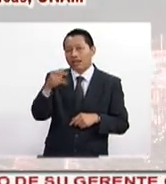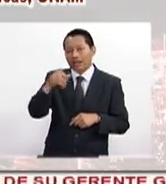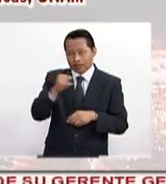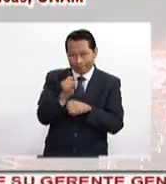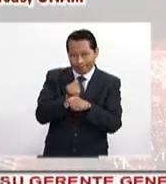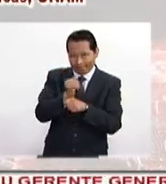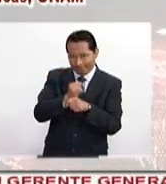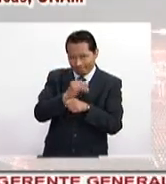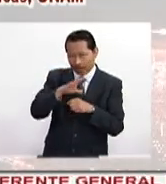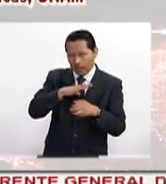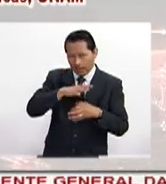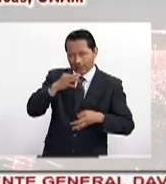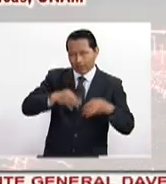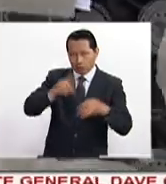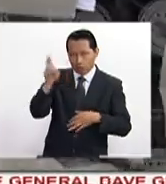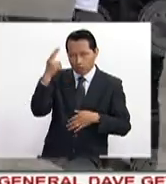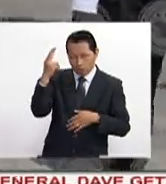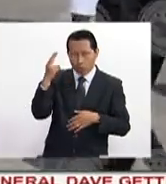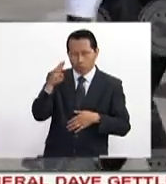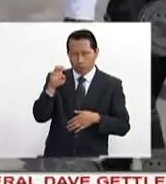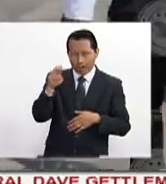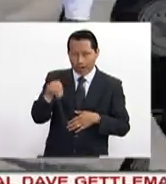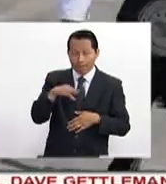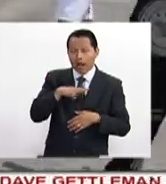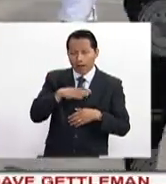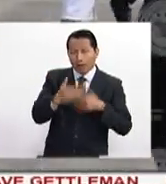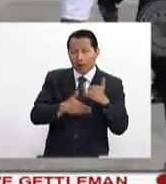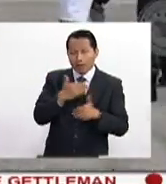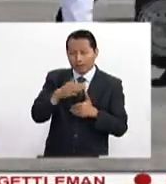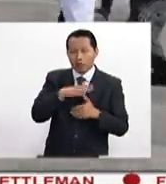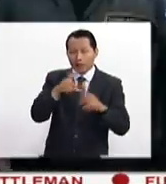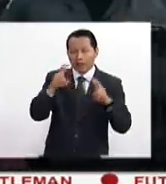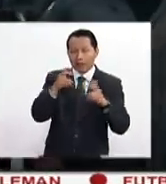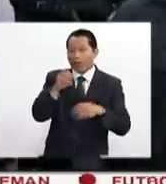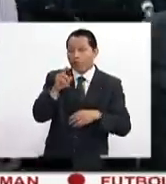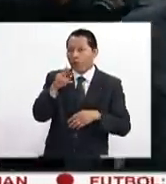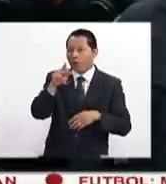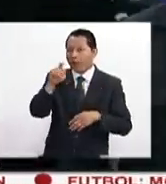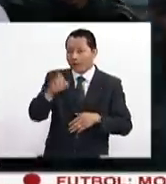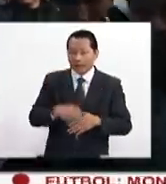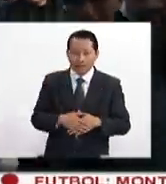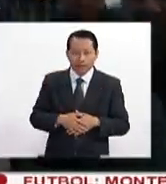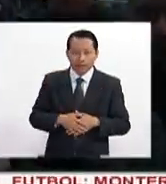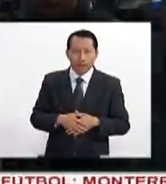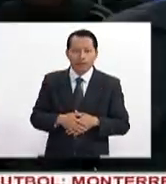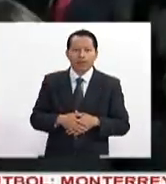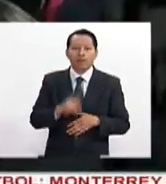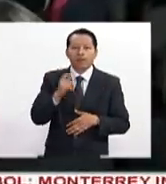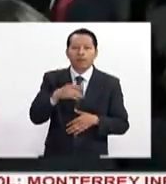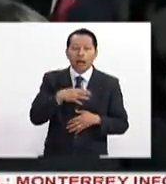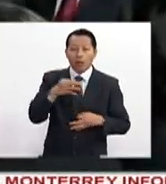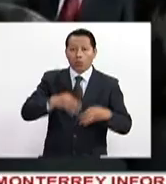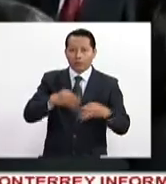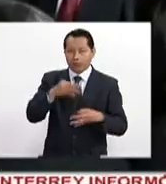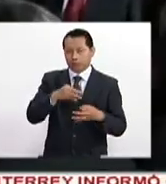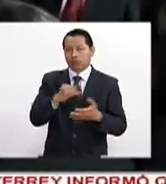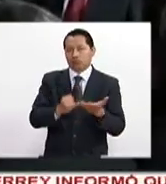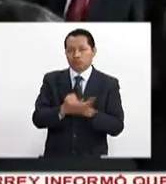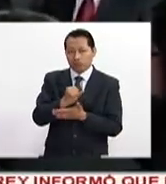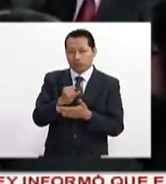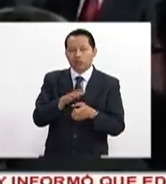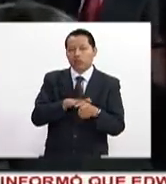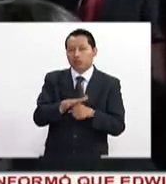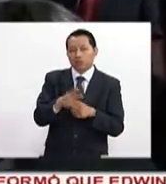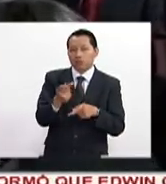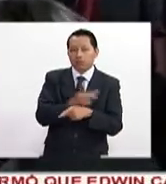de Investigaciones Jurídicas de la UNAM, nos habló del proceso del caso Duarte. El juez va a determinar la situación jurídica